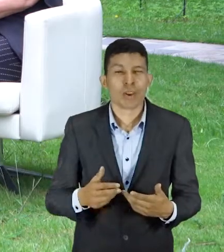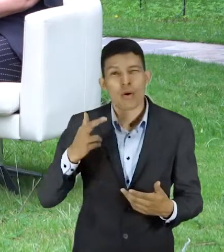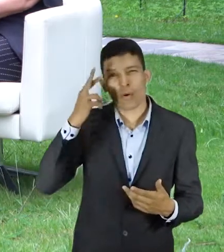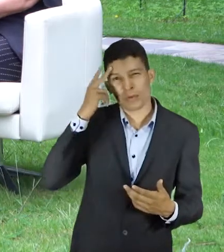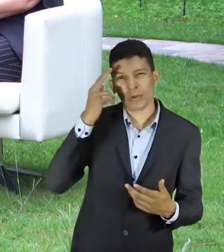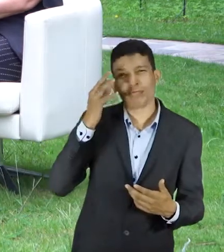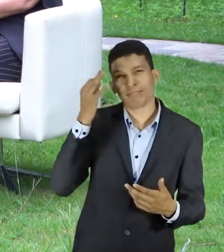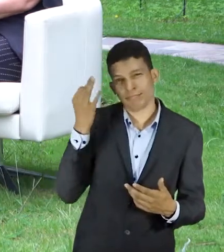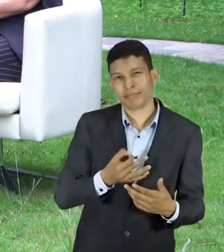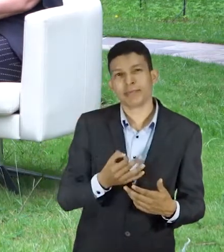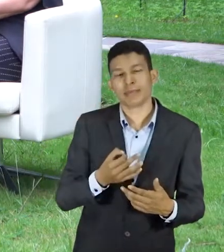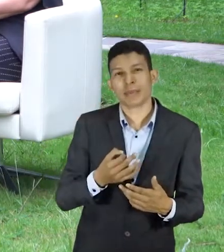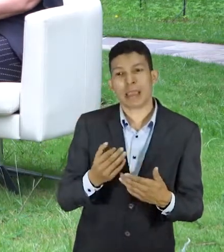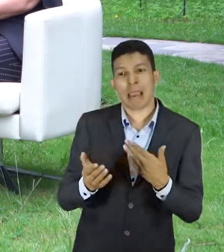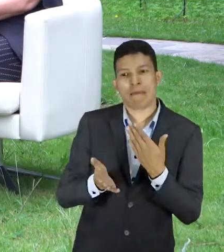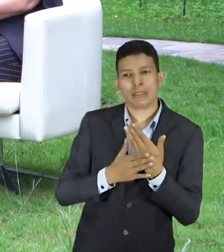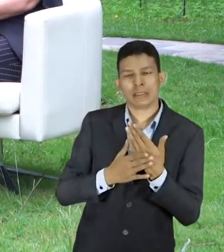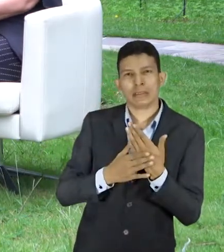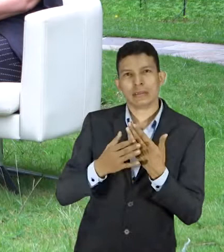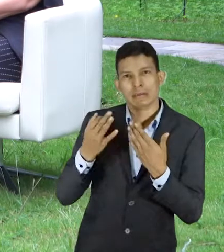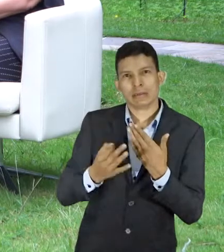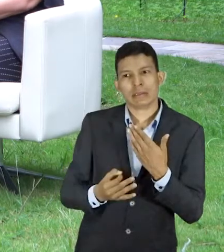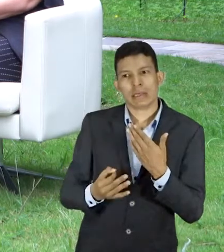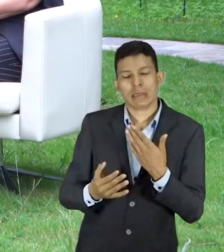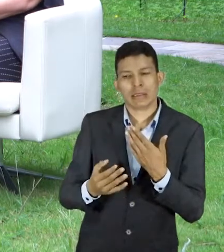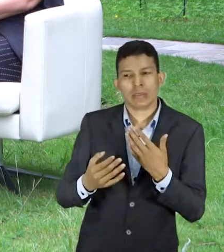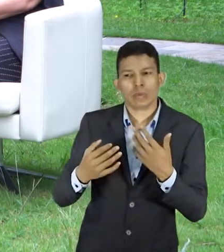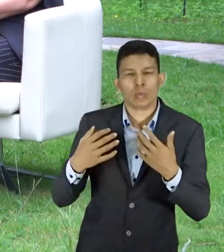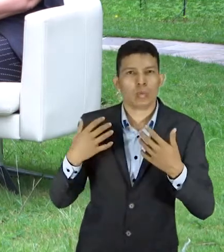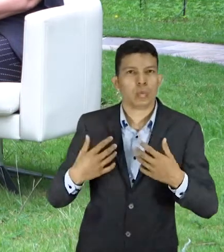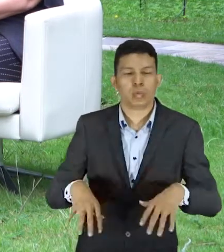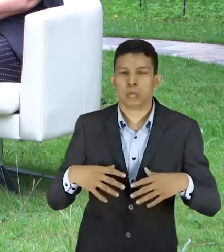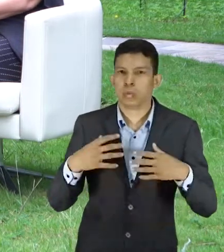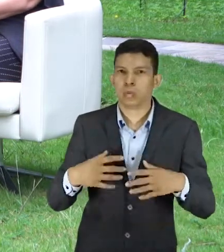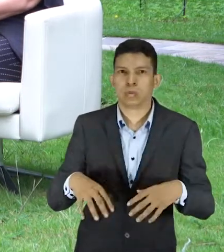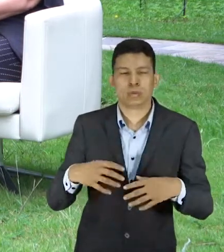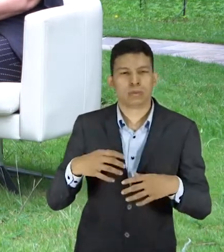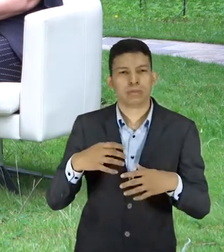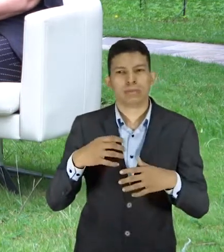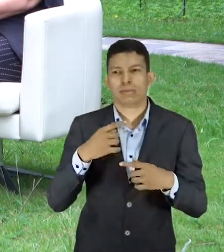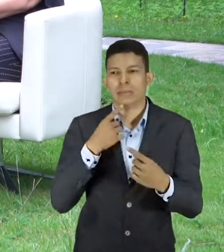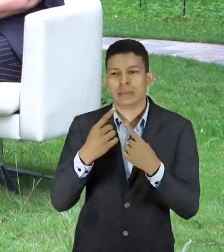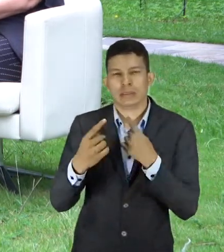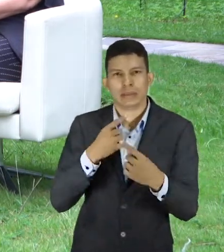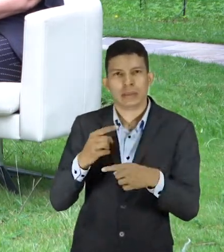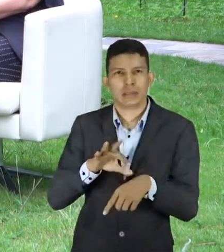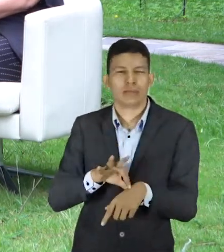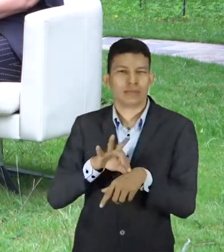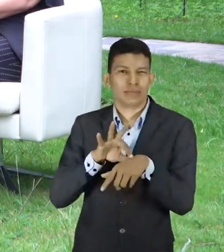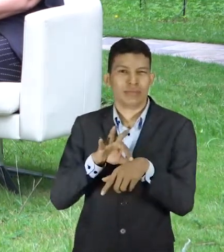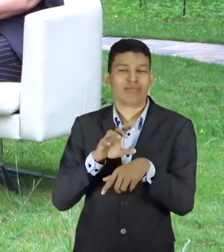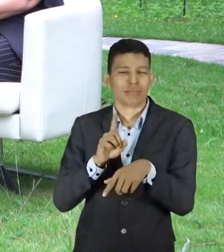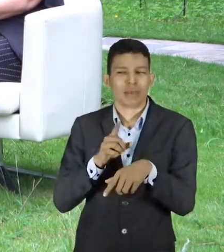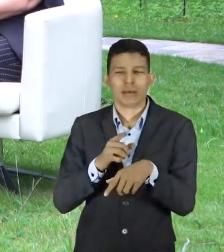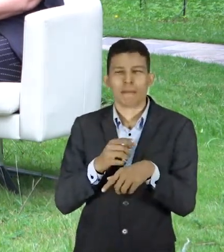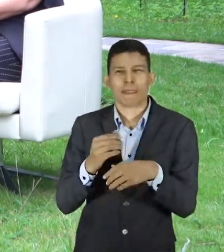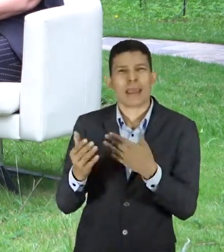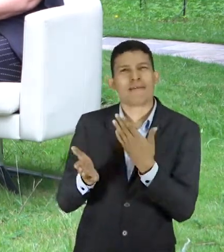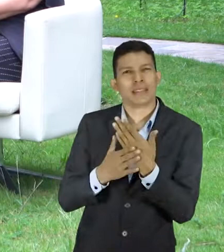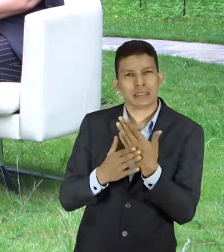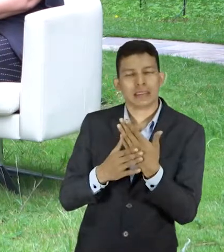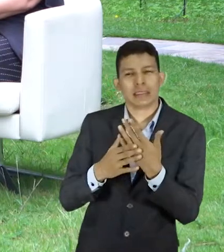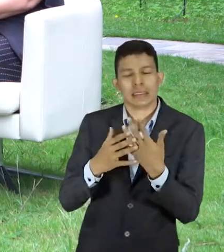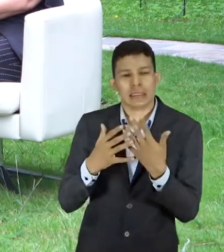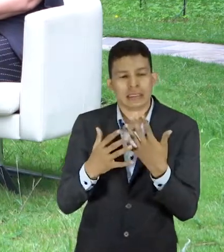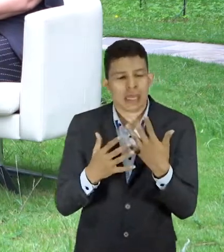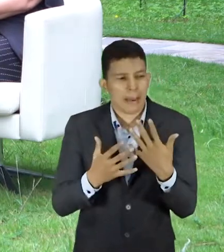Pues obviamente cuando uno recibe el diagnóstico y habla con su médico, pues obviamente viene lo